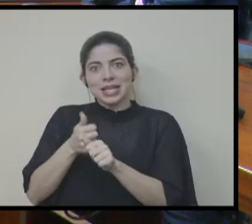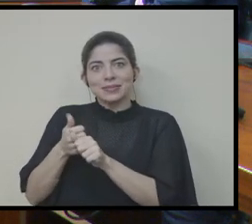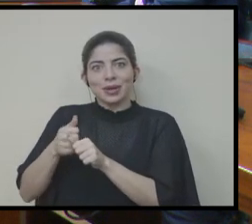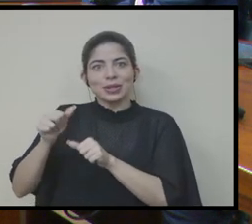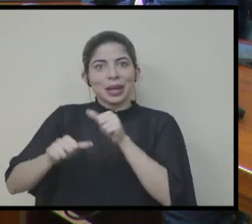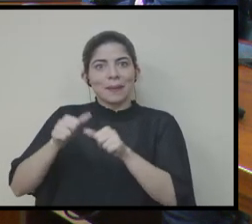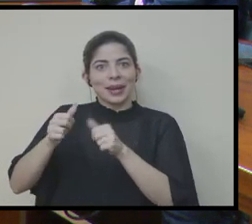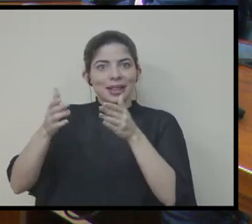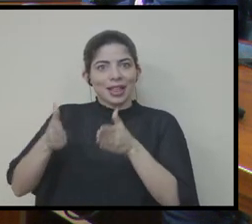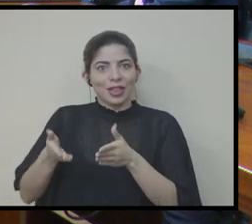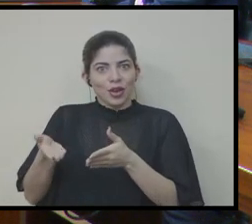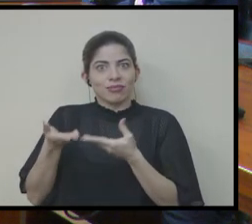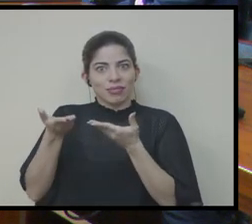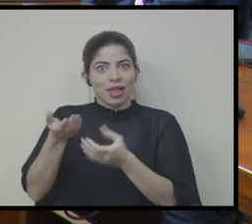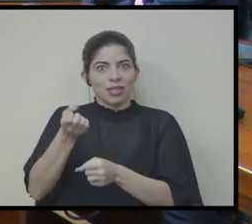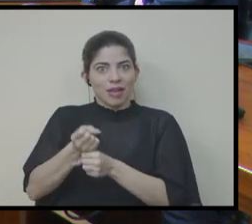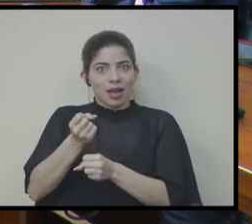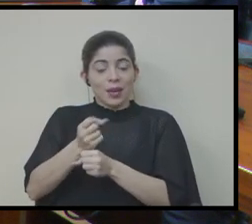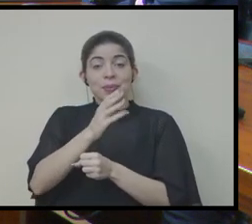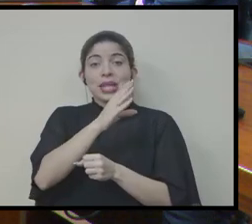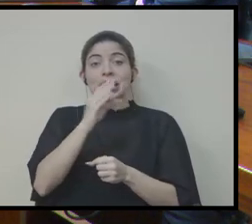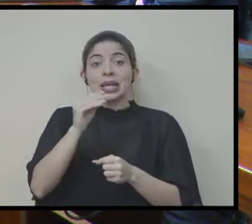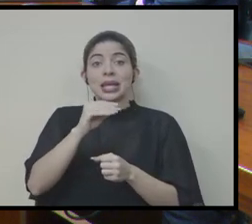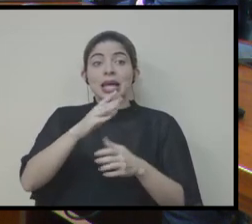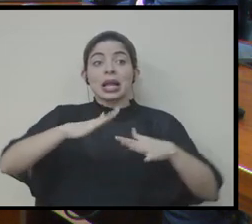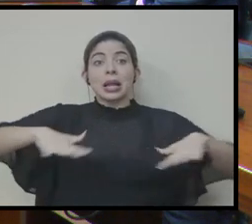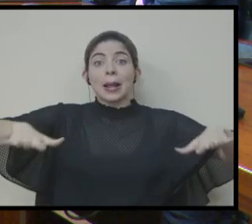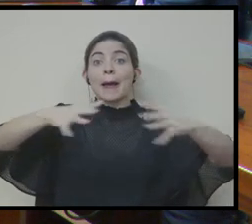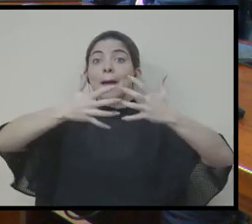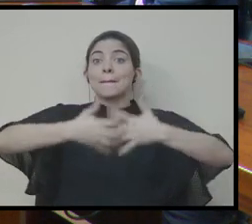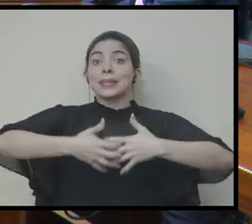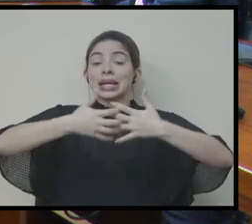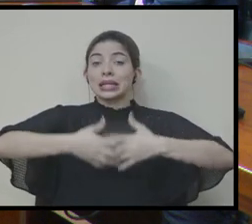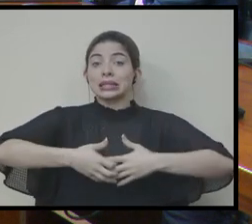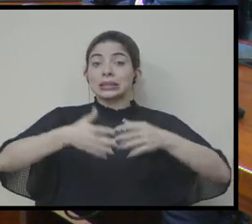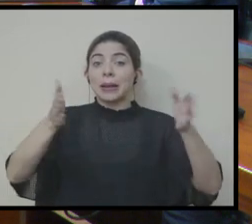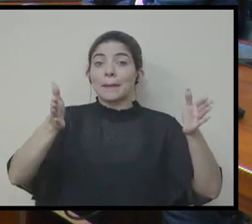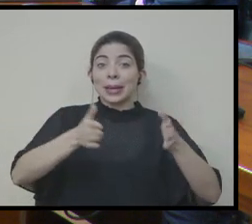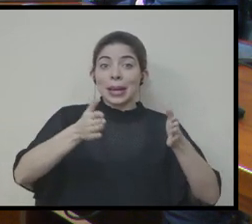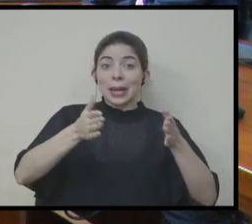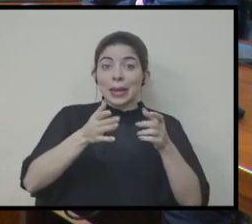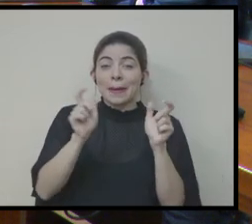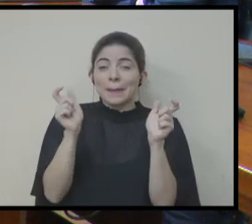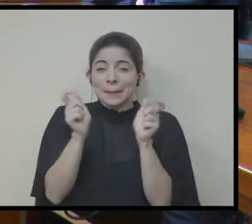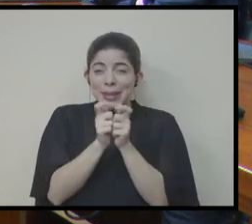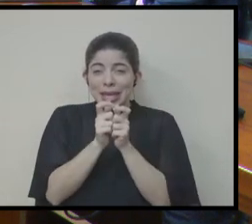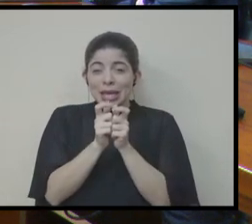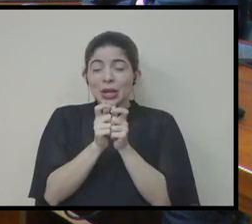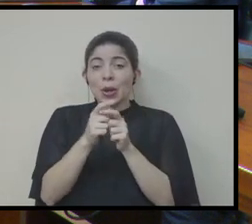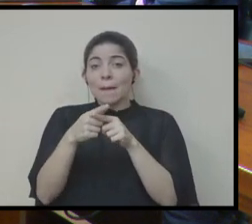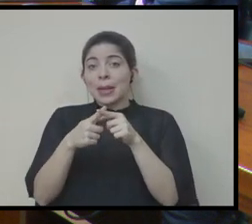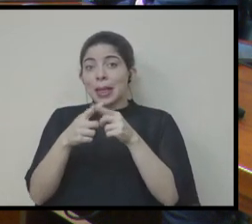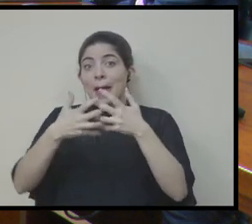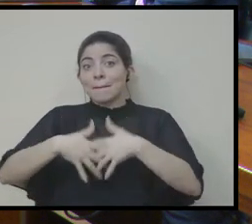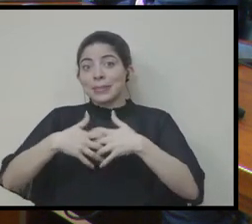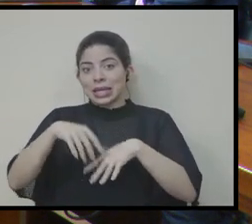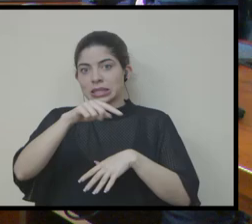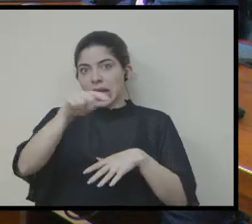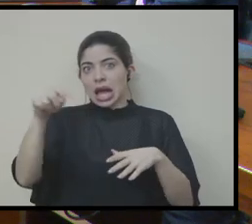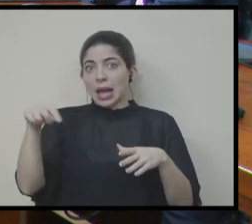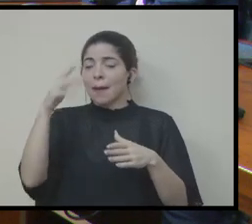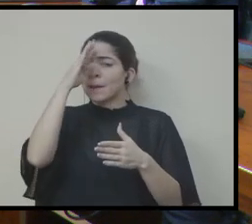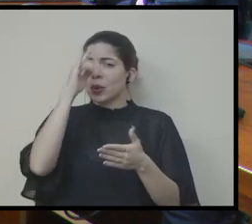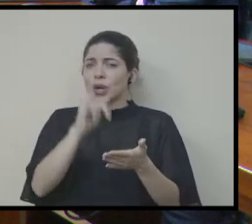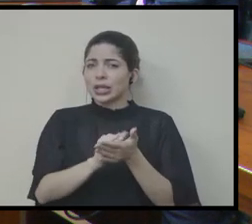los emprendedores, y en el parque empresarial de la pequeña, la micro y la mediana empresa. Por